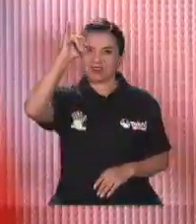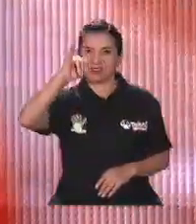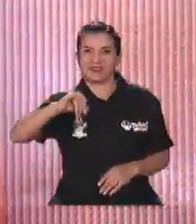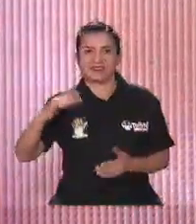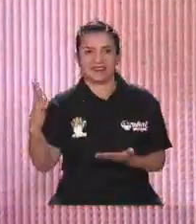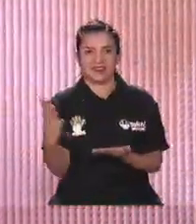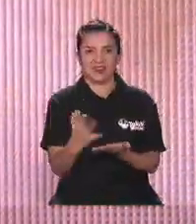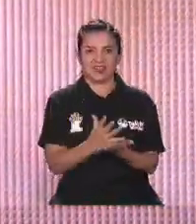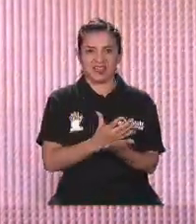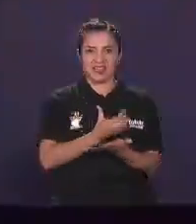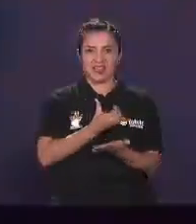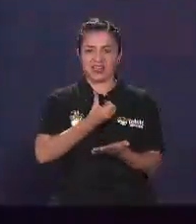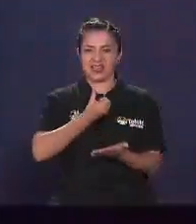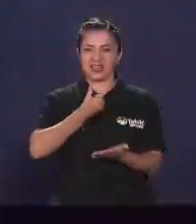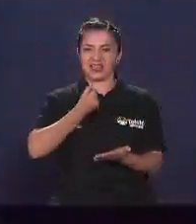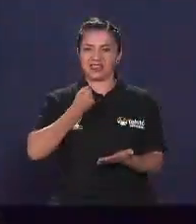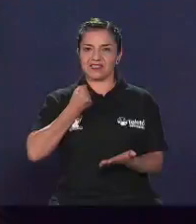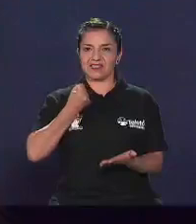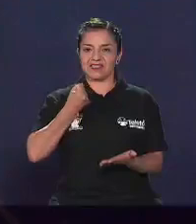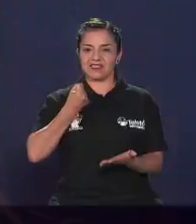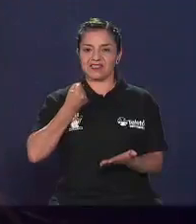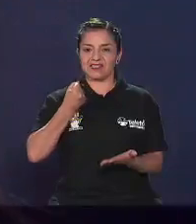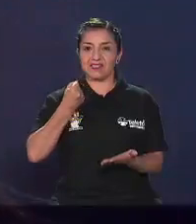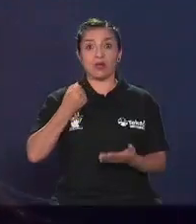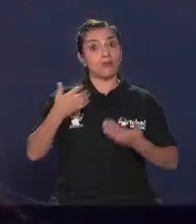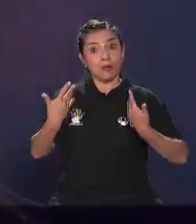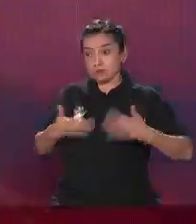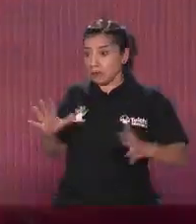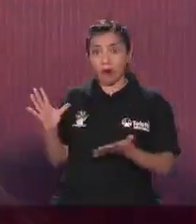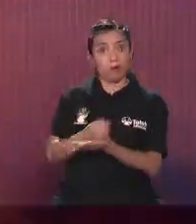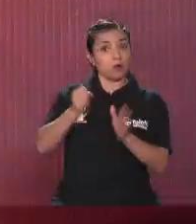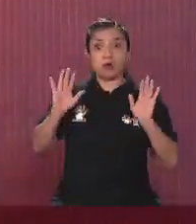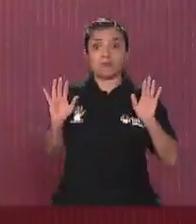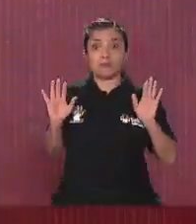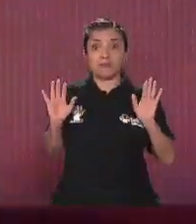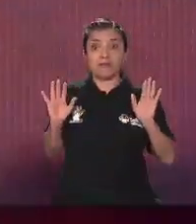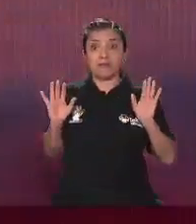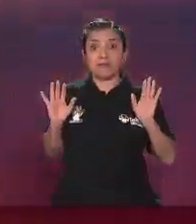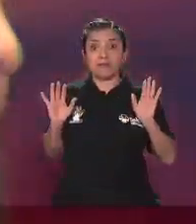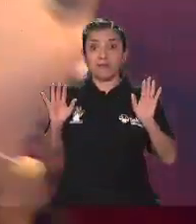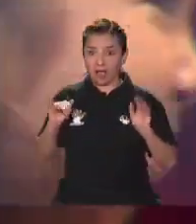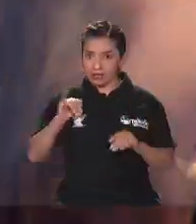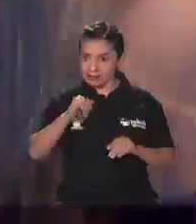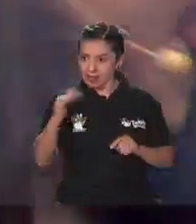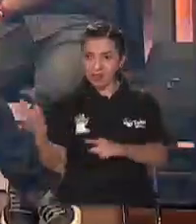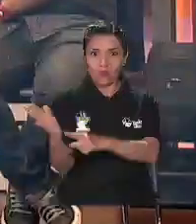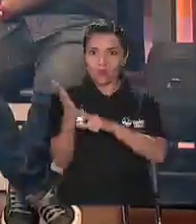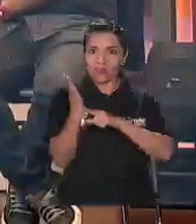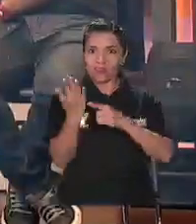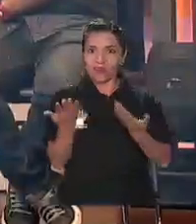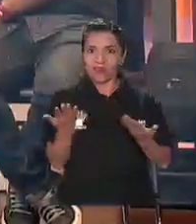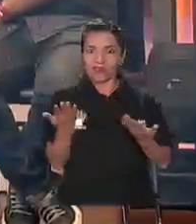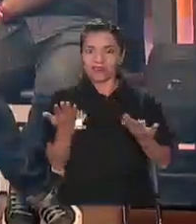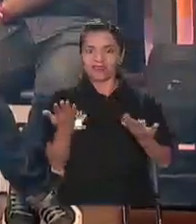lograr. ¿Ya lo logré? ¿Sí? A ver, muéstrame.